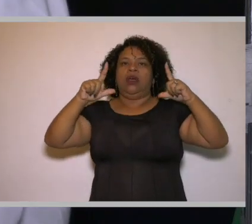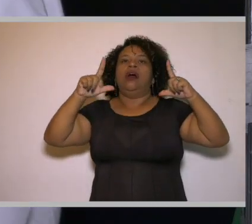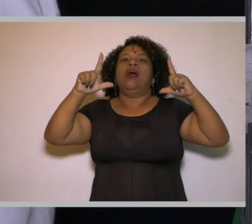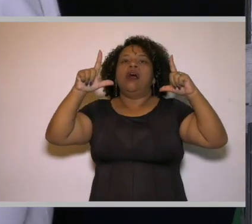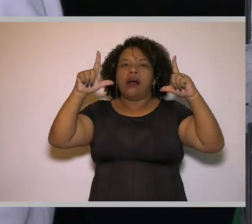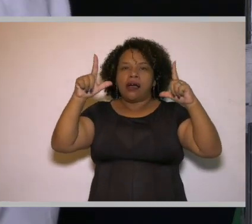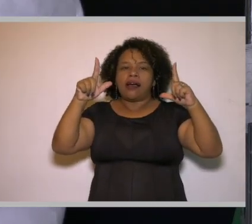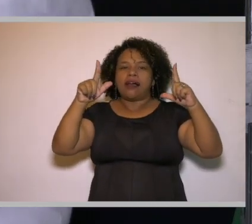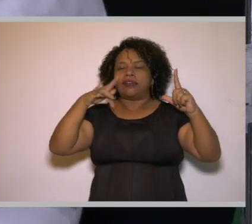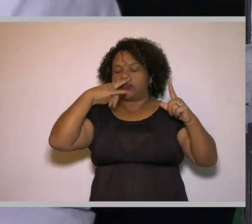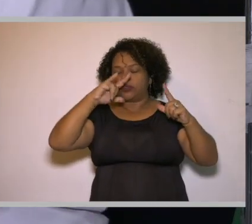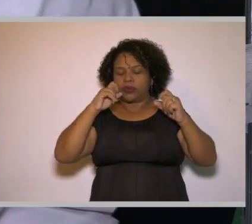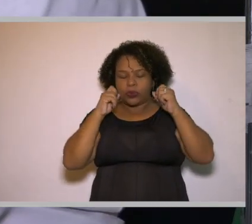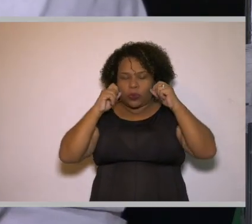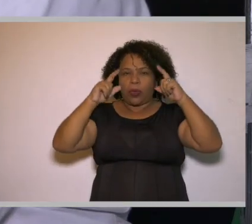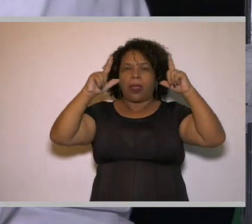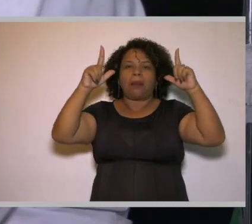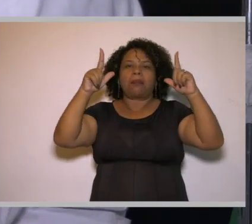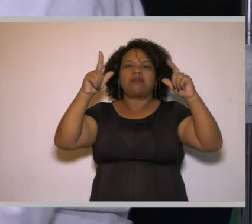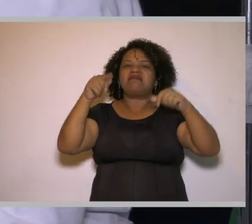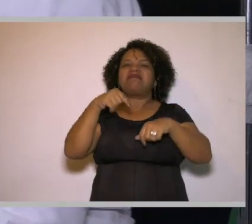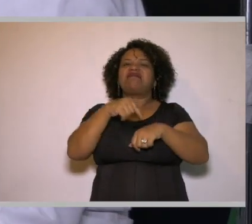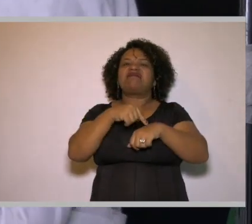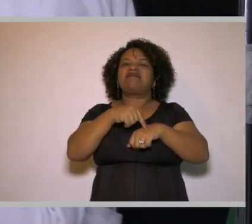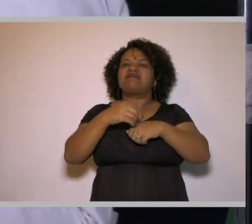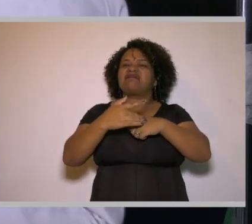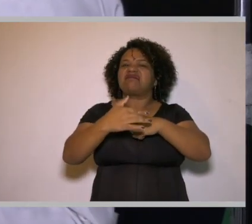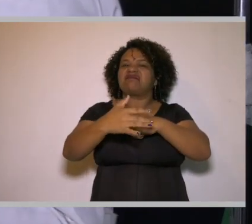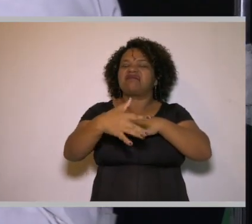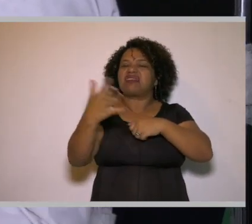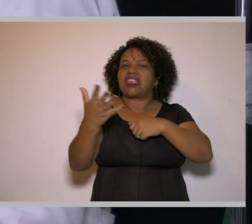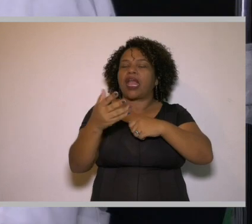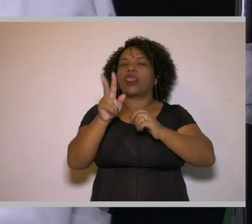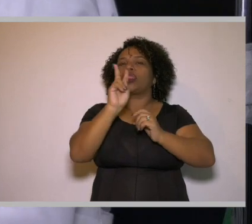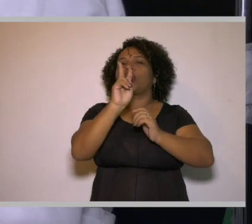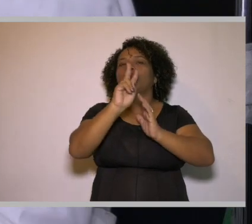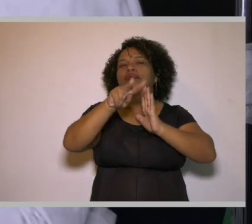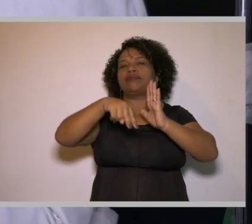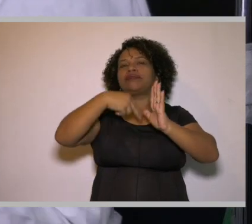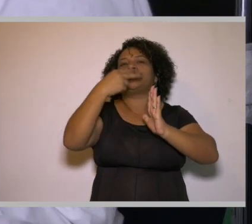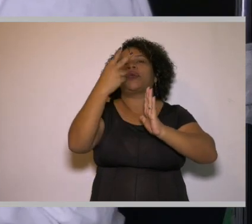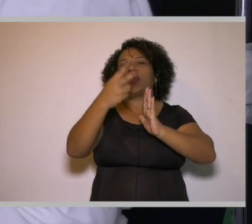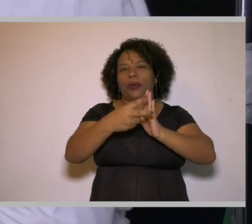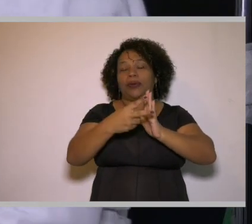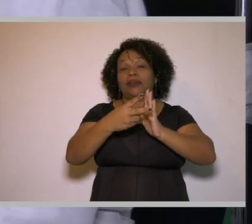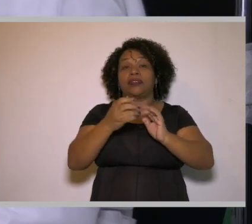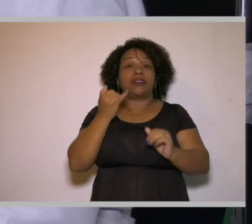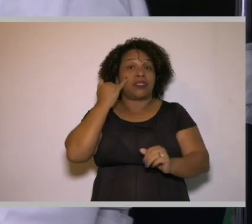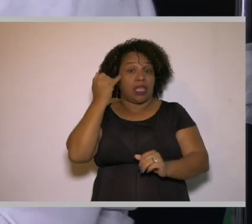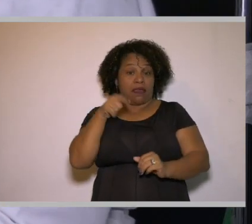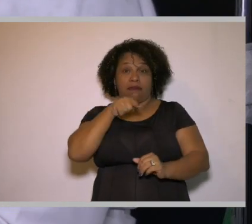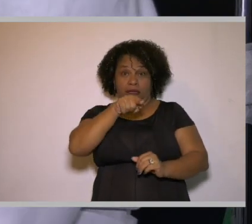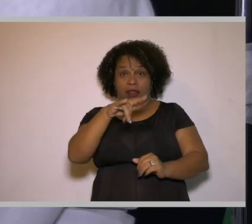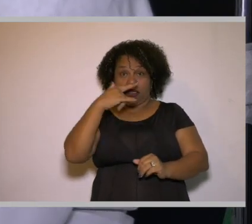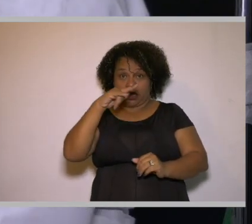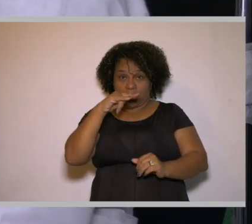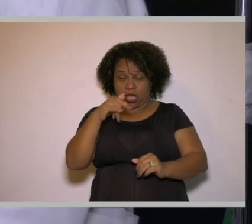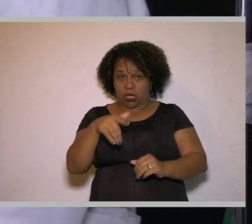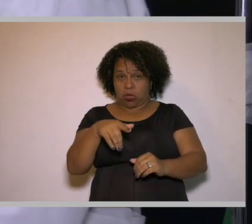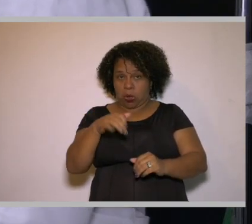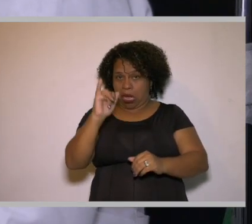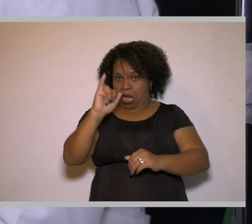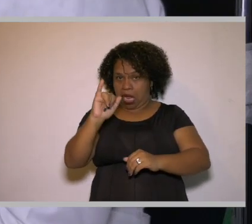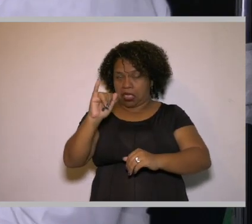manera tal que a las 2 horas ese niño puede estar con una cirugía mayor, puede estar en su área. Y en los niños que se van